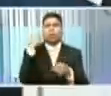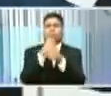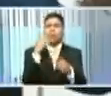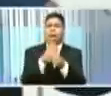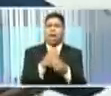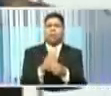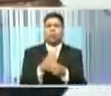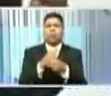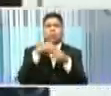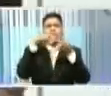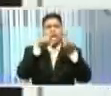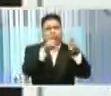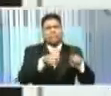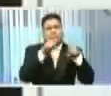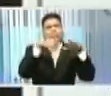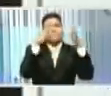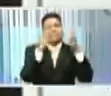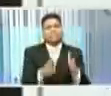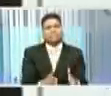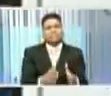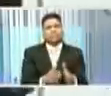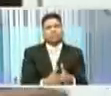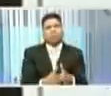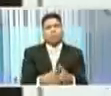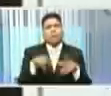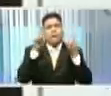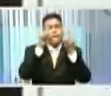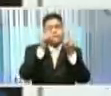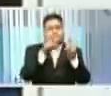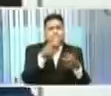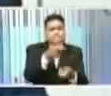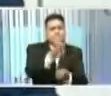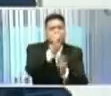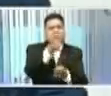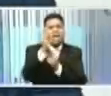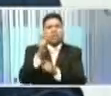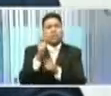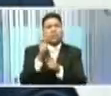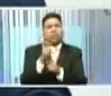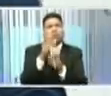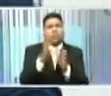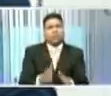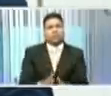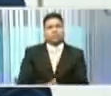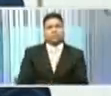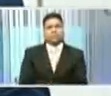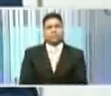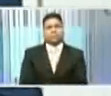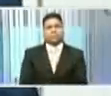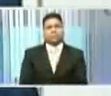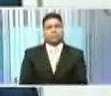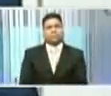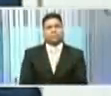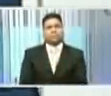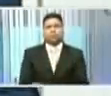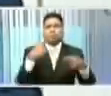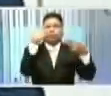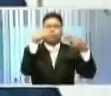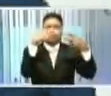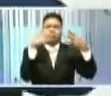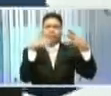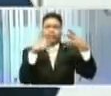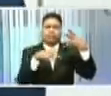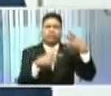trabajadores, campesinos, pescadores, jóvenes, viviendo venezolanos. Canta sus